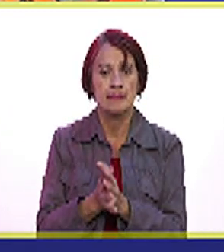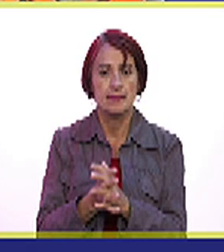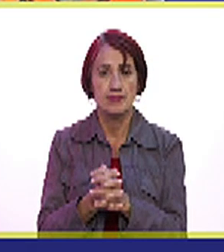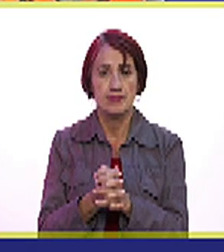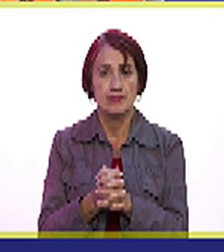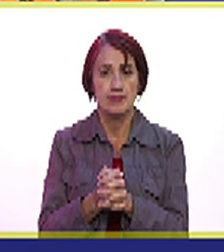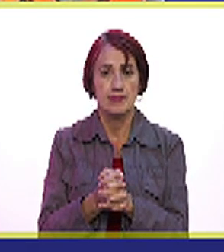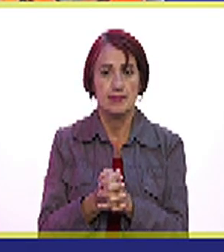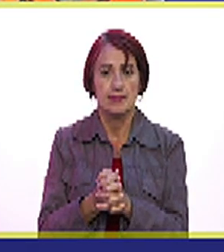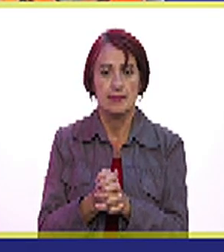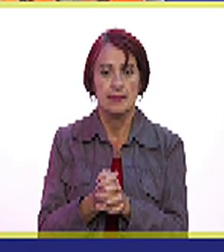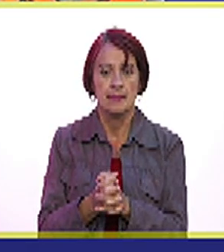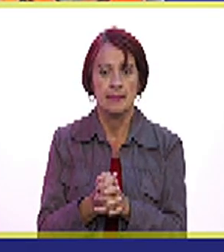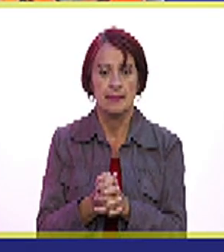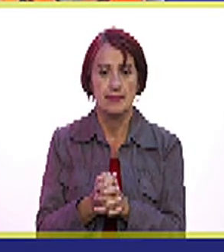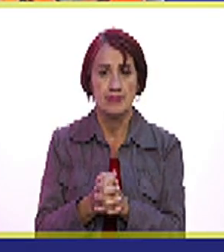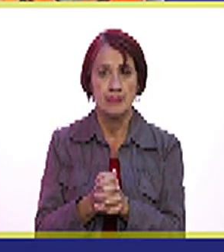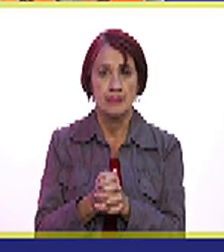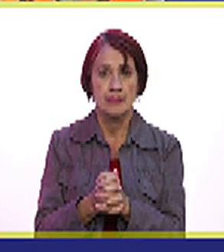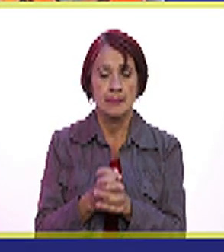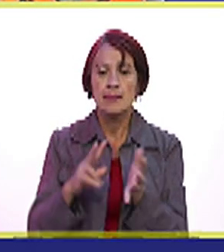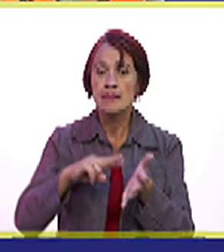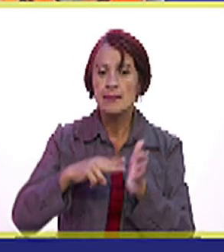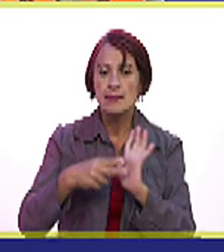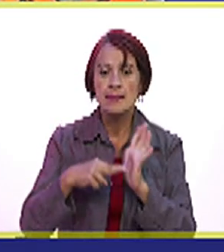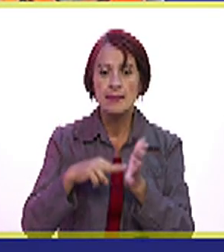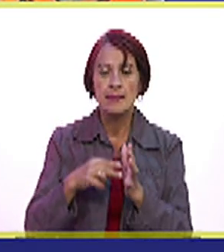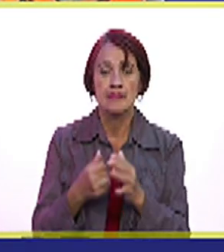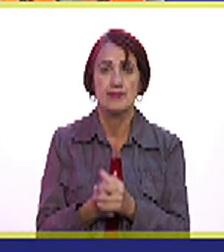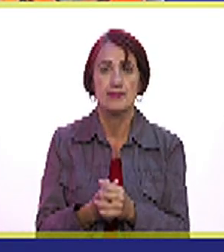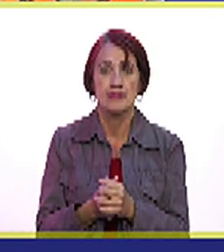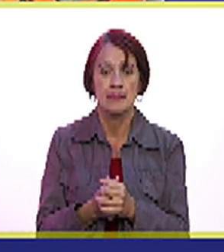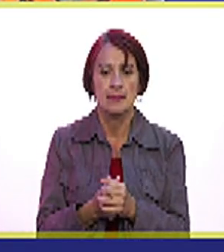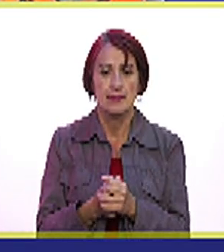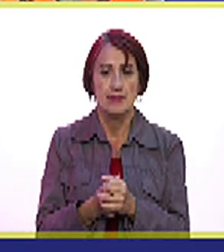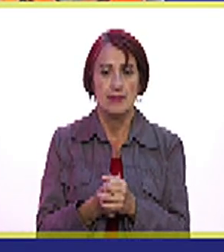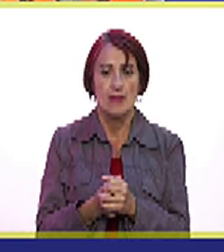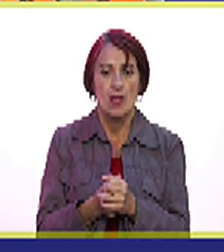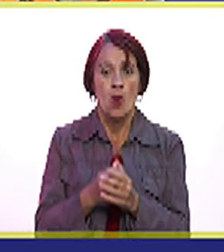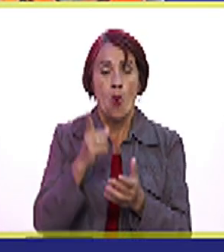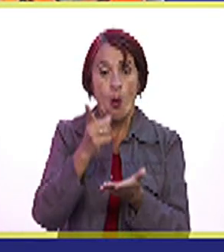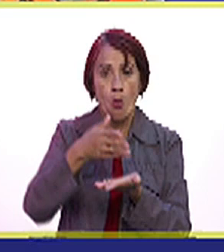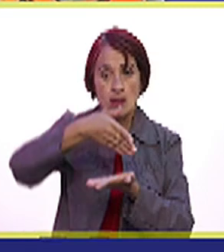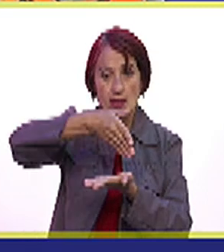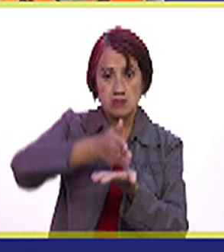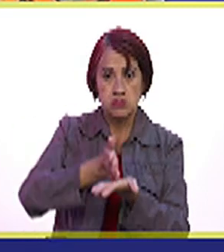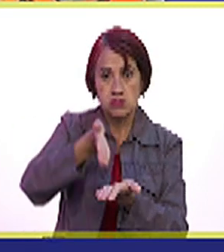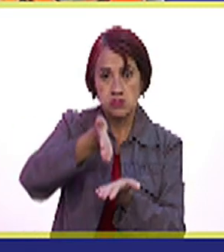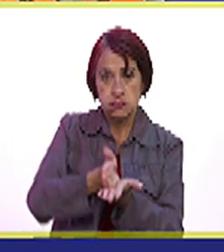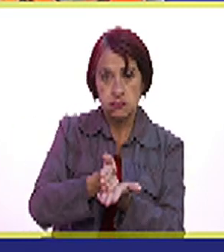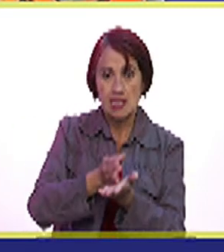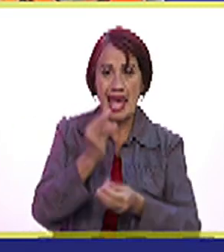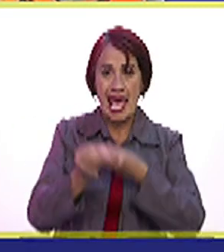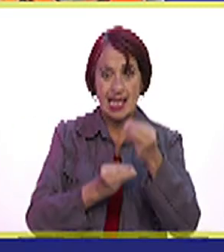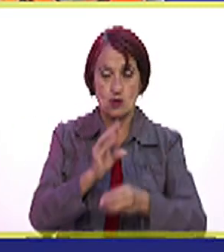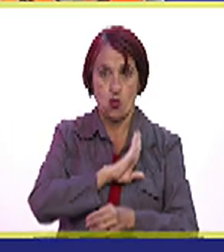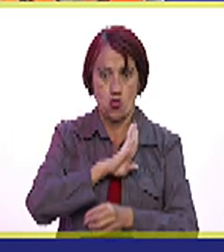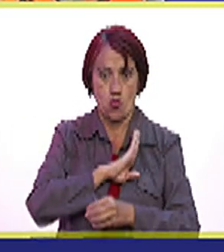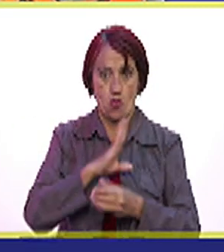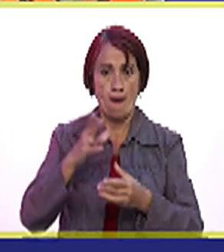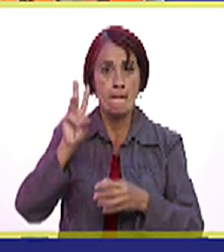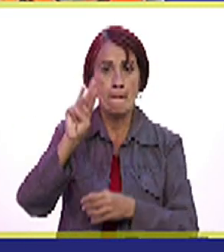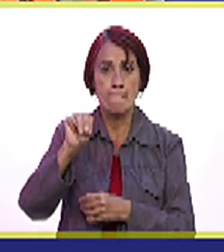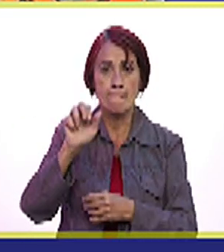is being made by María. ¿Qué quiere decir? Fíjense. Un pie de limón está siendo hecho por María. Yo les doy el ejemplo